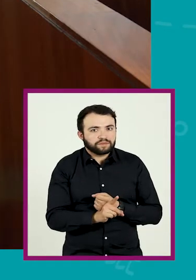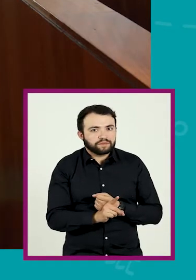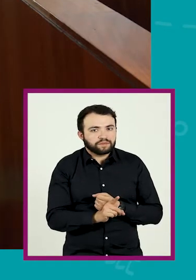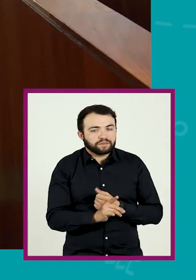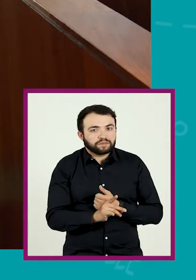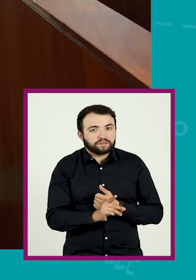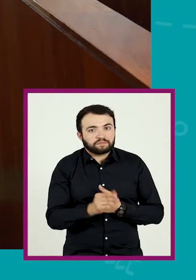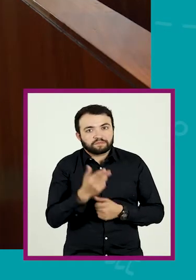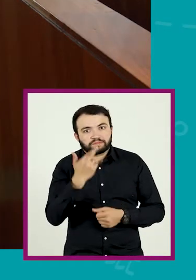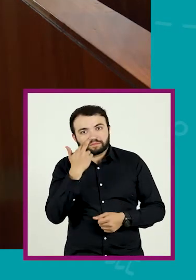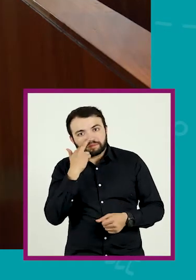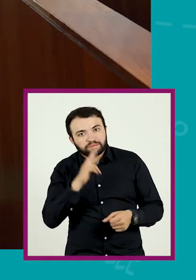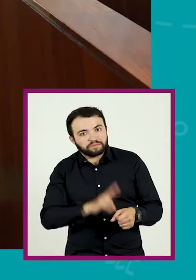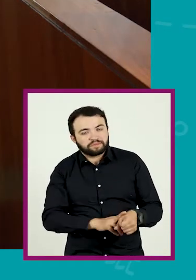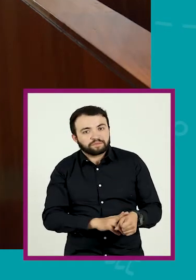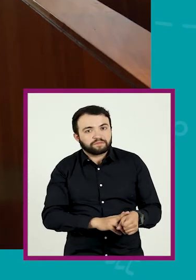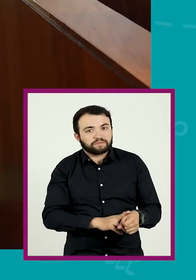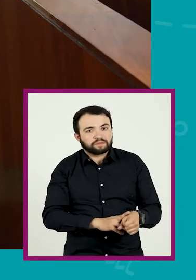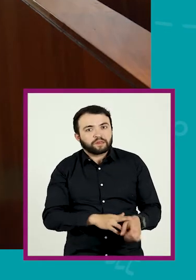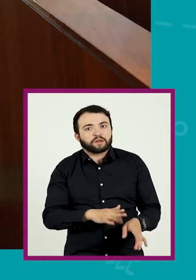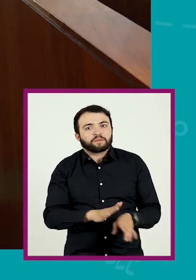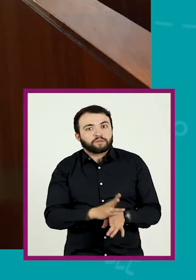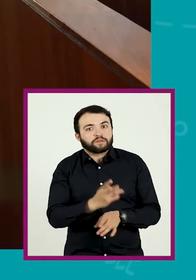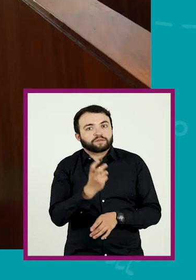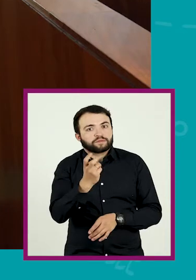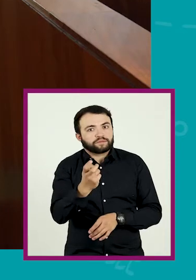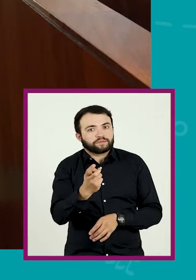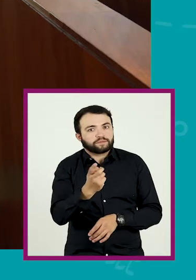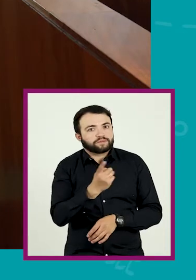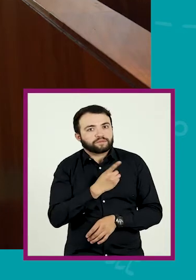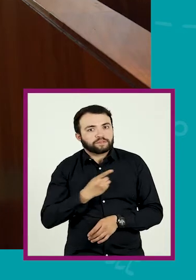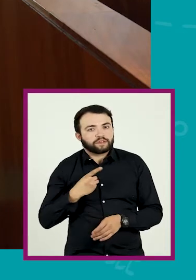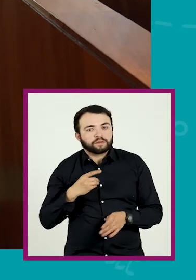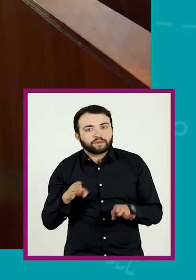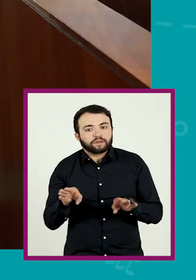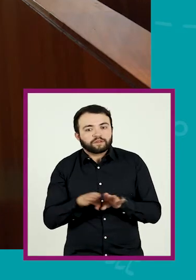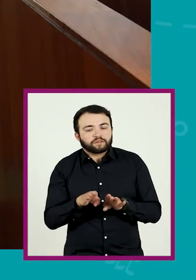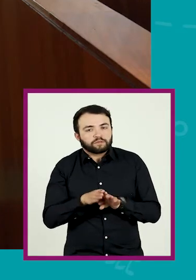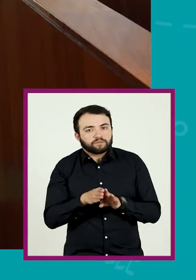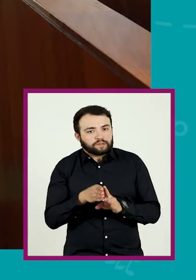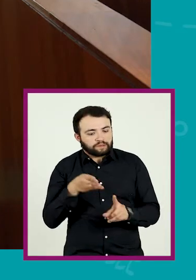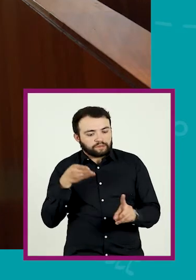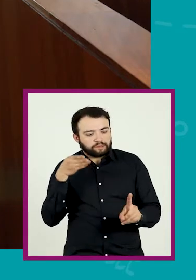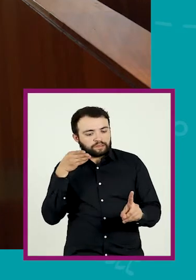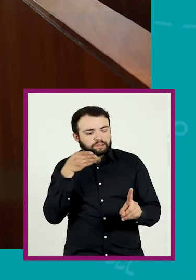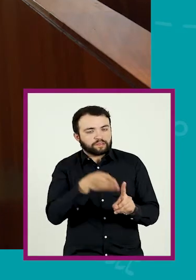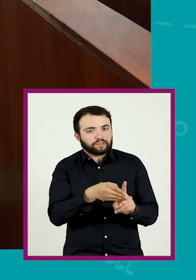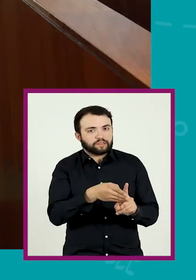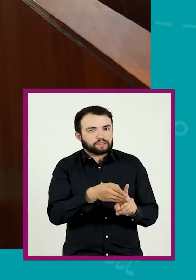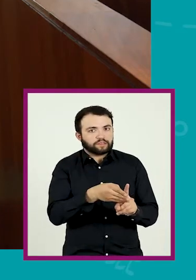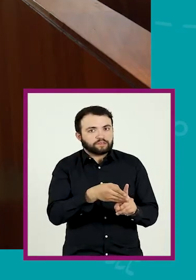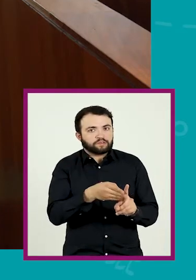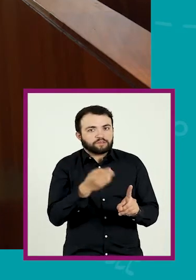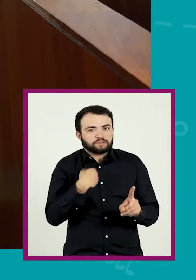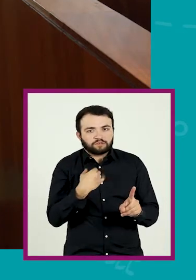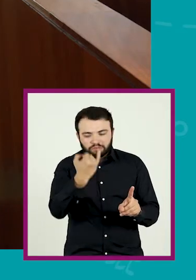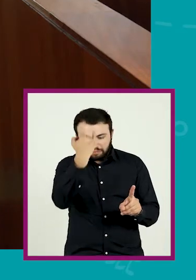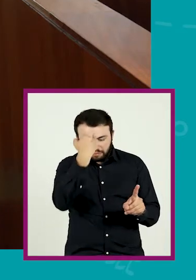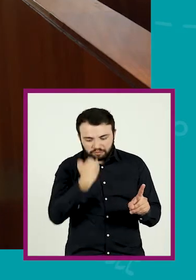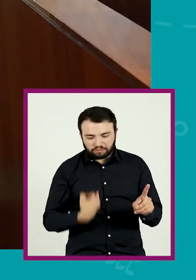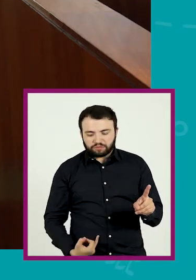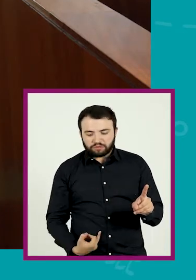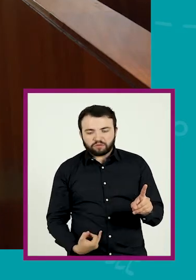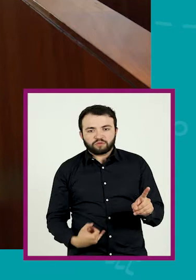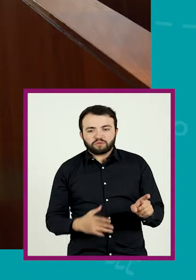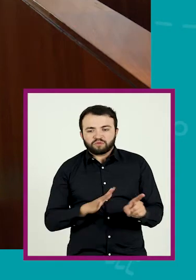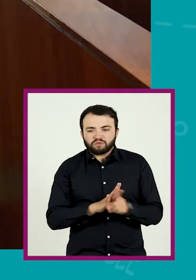Por eso es necesario también asumir de manera crítica las capacidades mismas de la